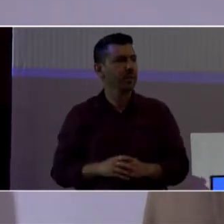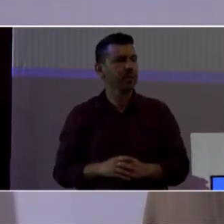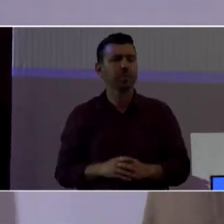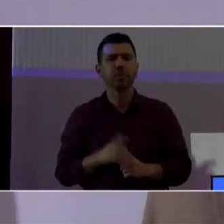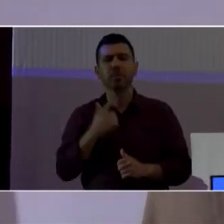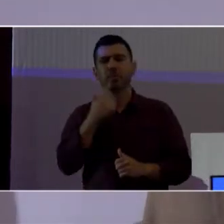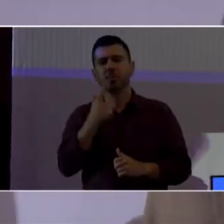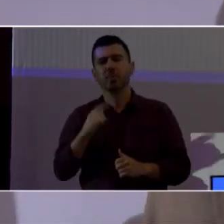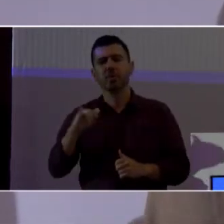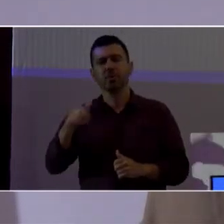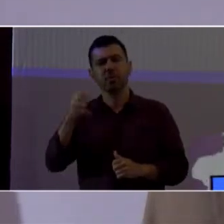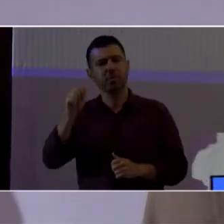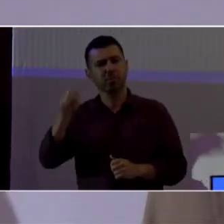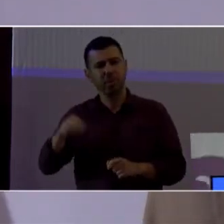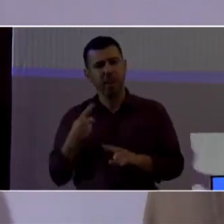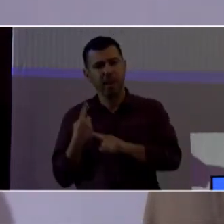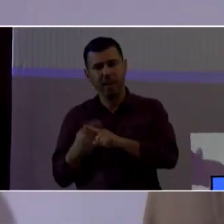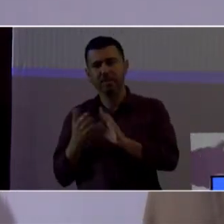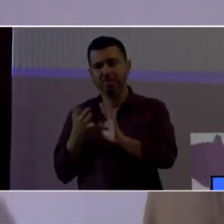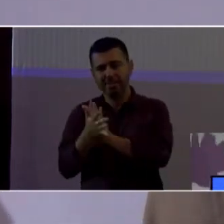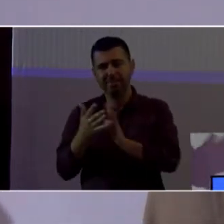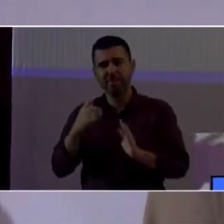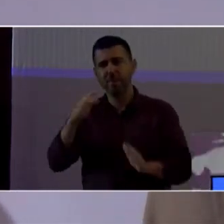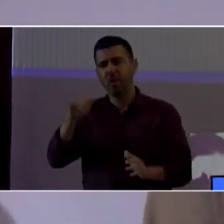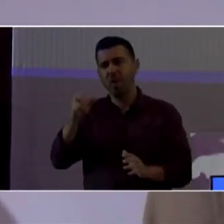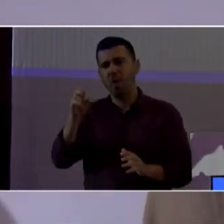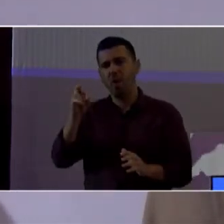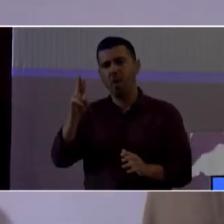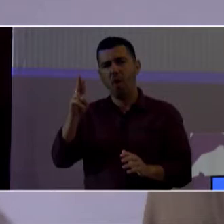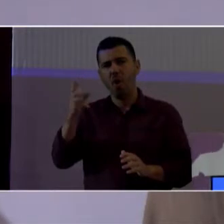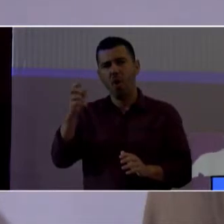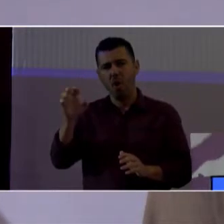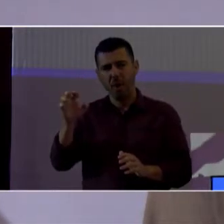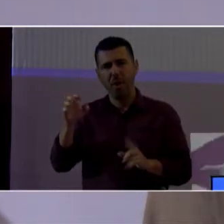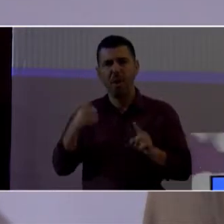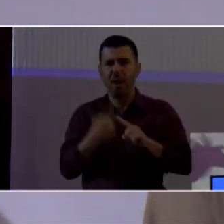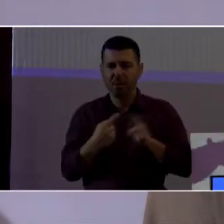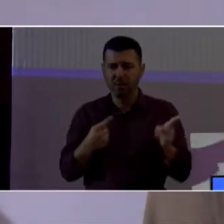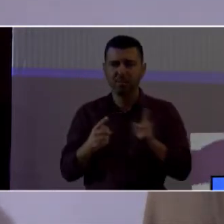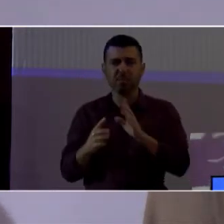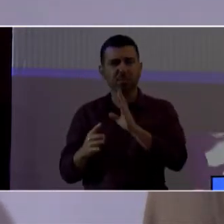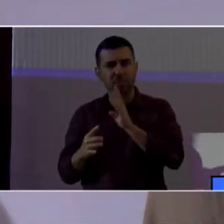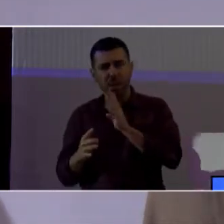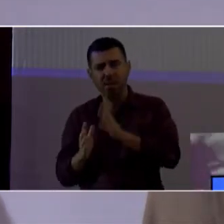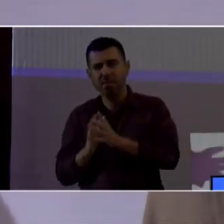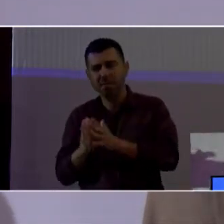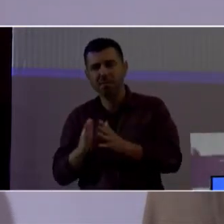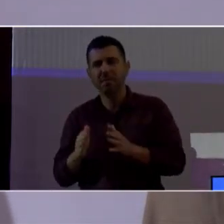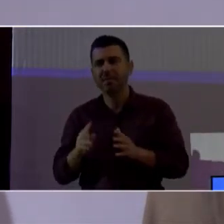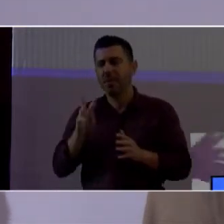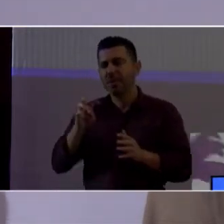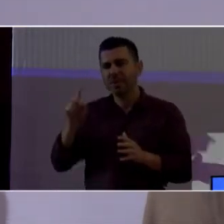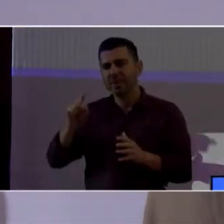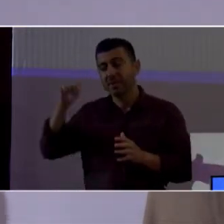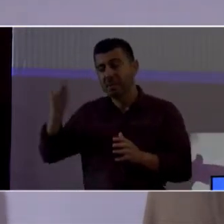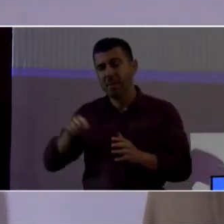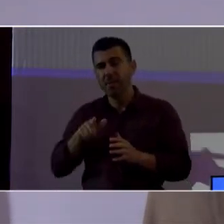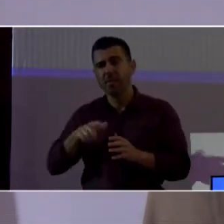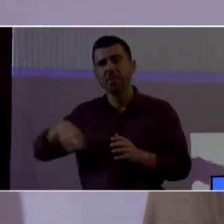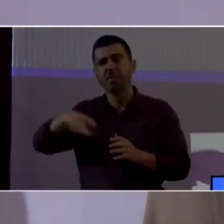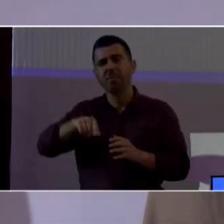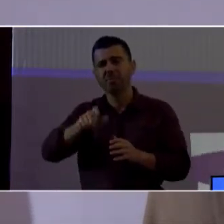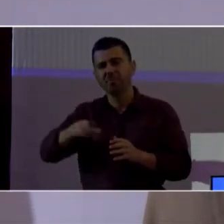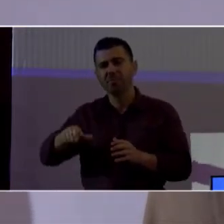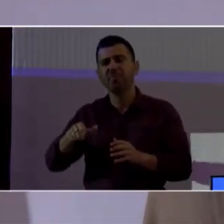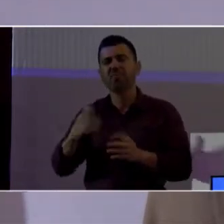Jorge, tecnificar a esa población que tiene un gran porcentaje, el 86%, una gran vocación